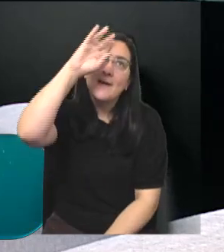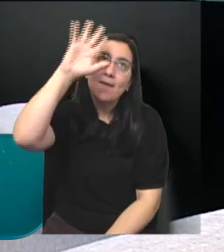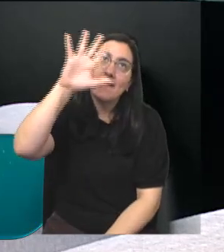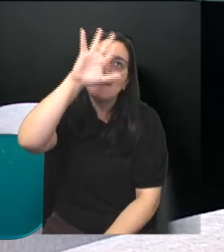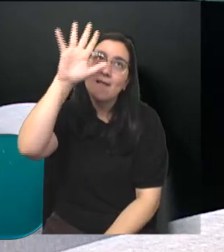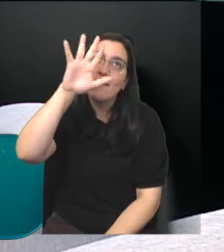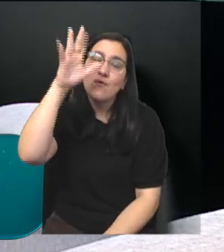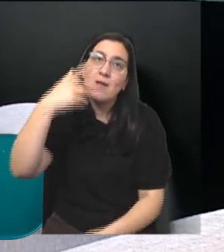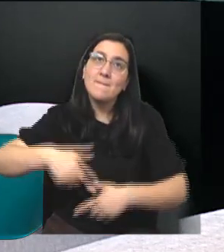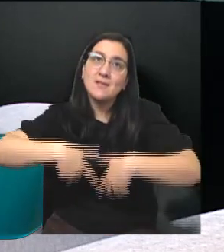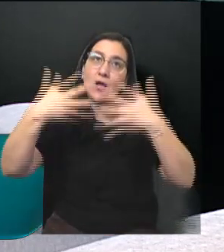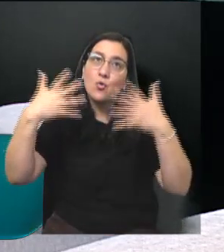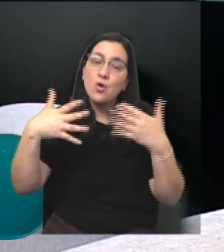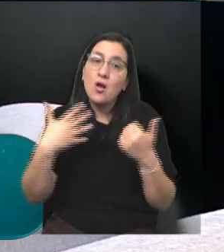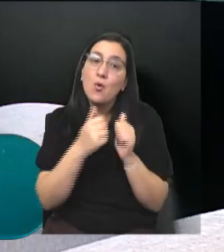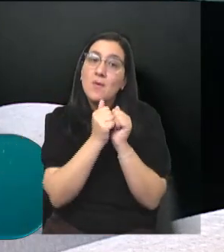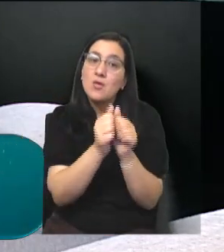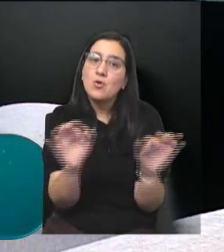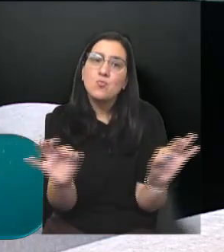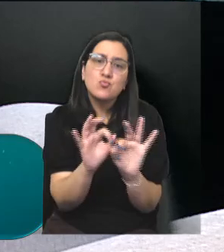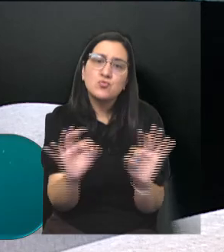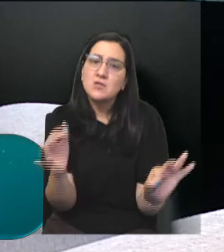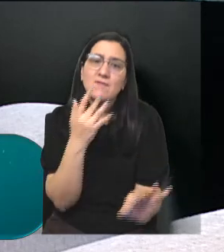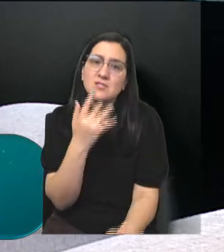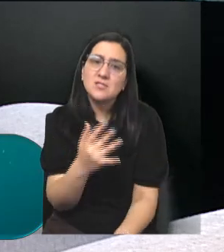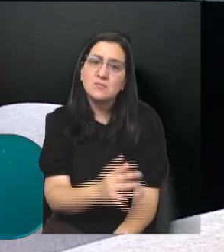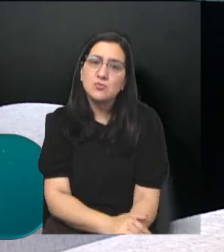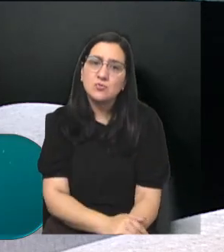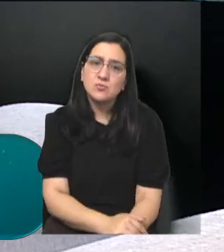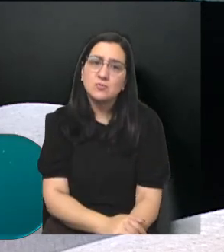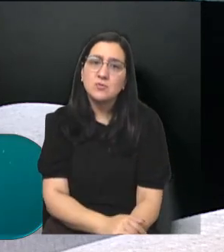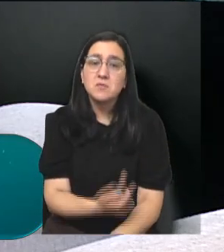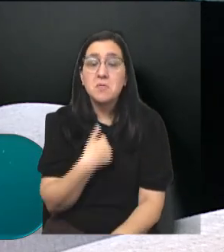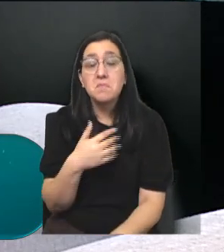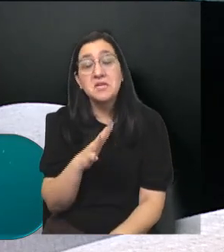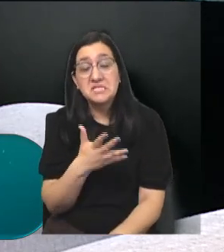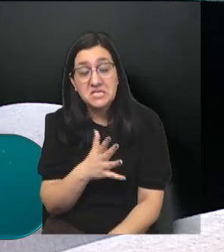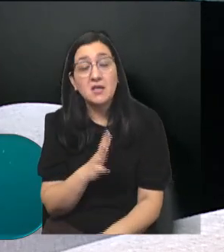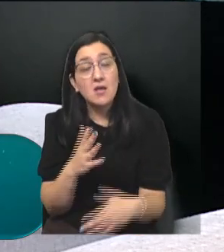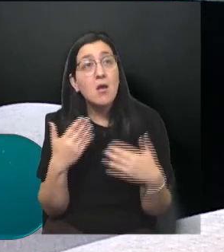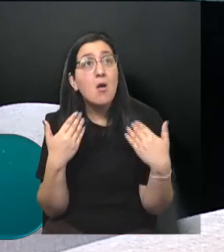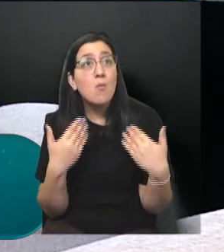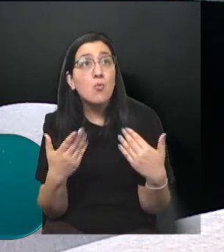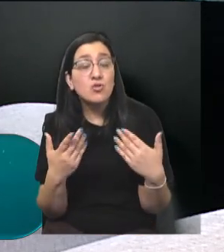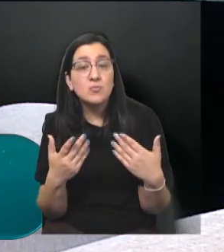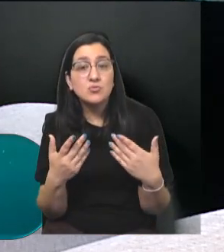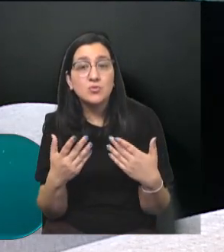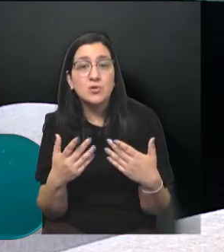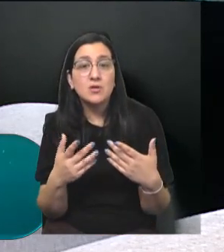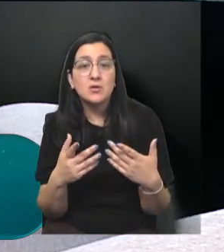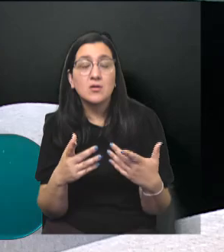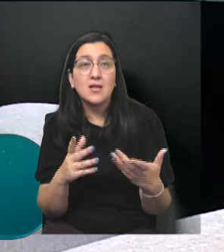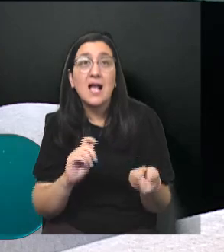este espectáculo nuestro acompañado por unos músicos bellísimos que tiene él. Y me parecía también que podíamos poner el espectáculo como en